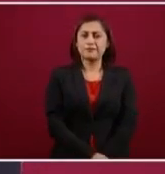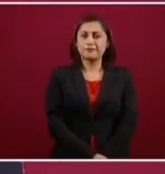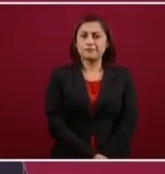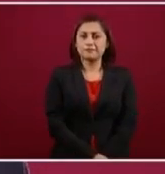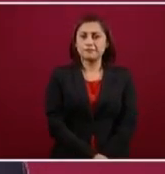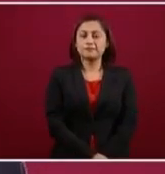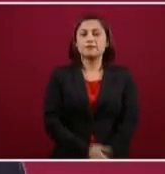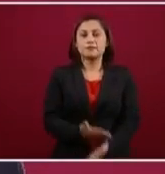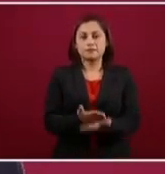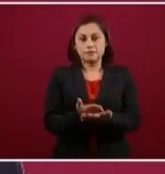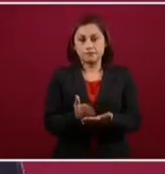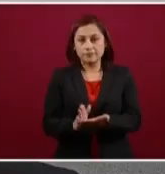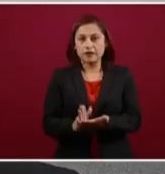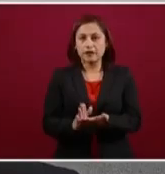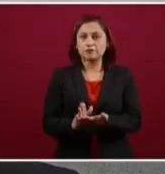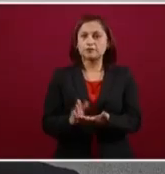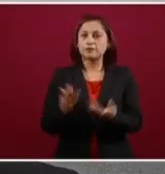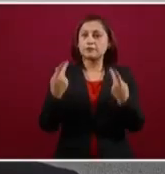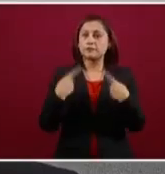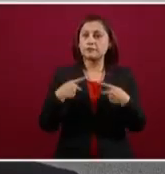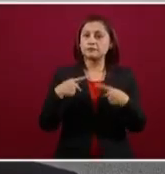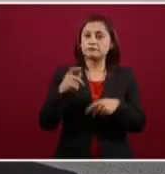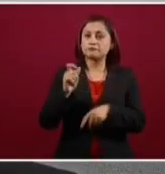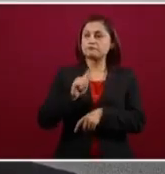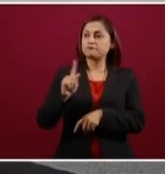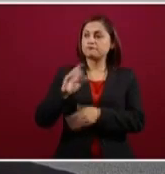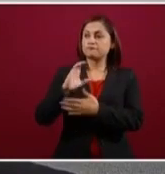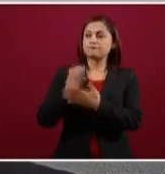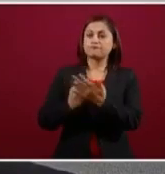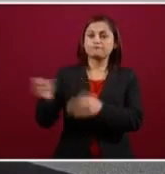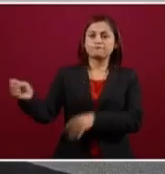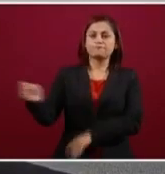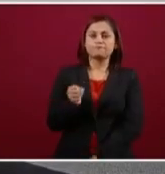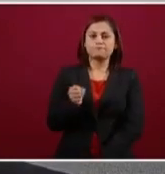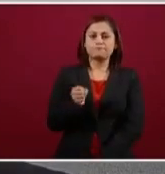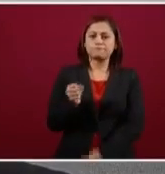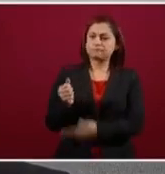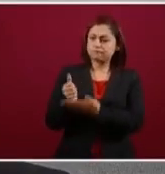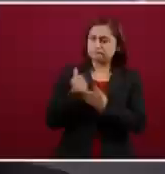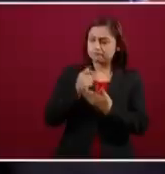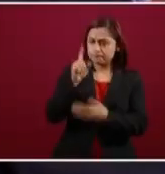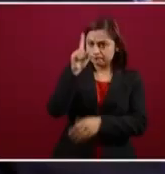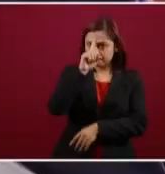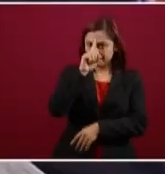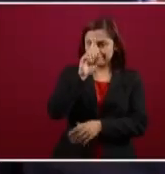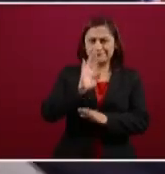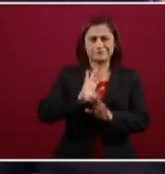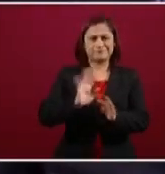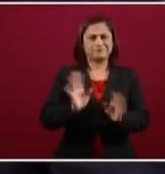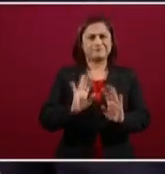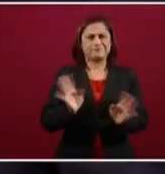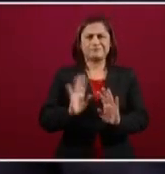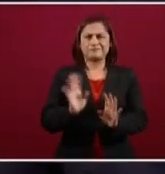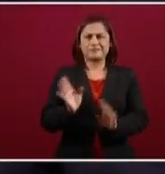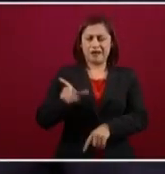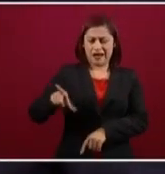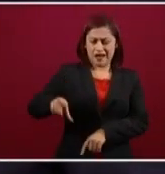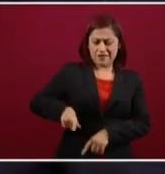se contrataban los estudios. Eso no, ya no hay asesores en el